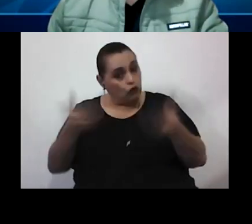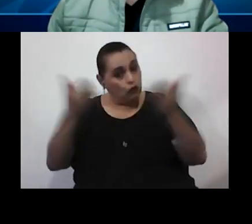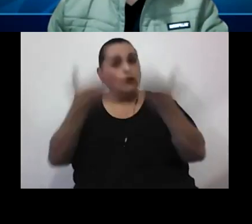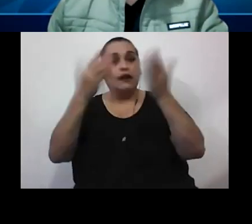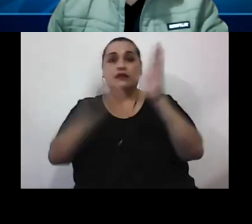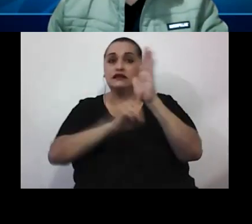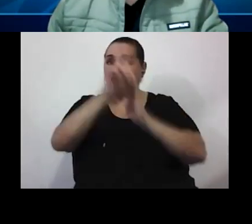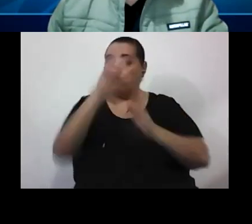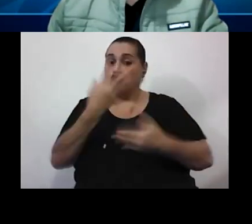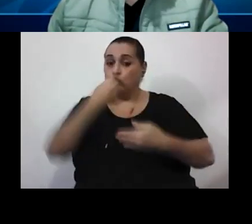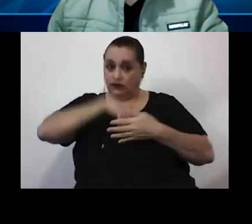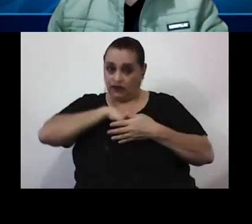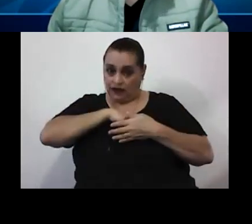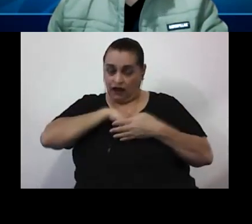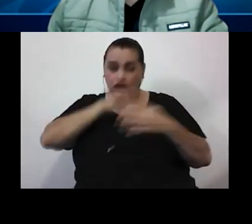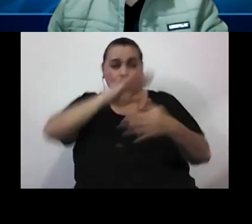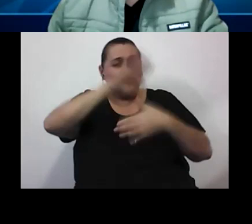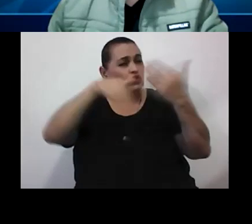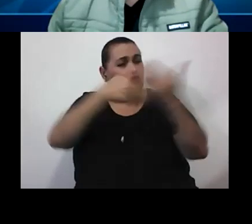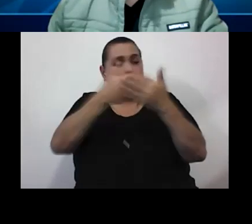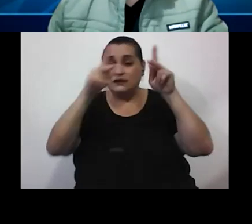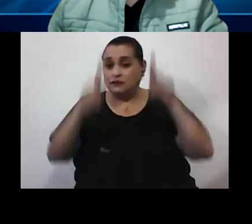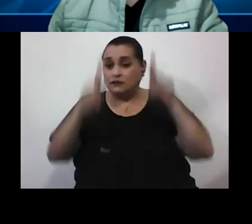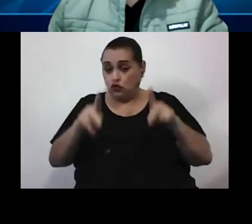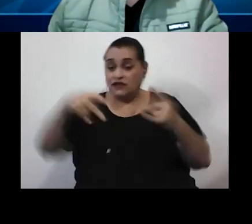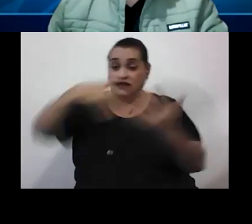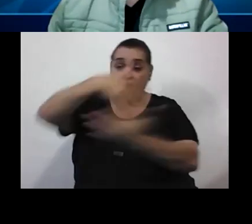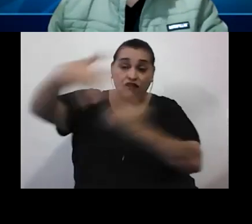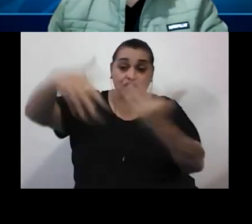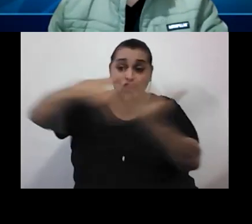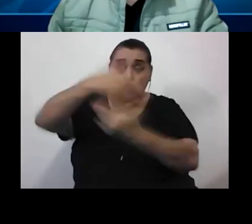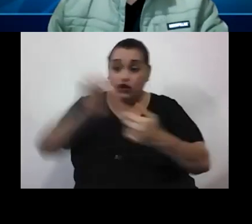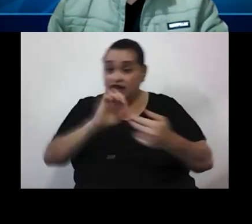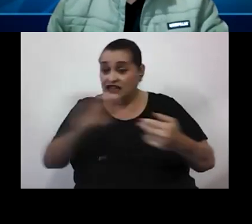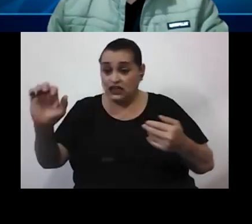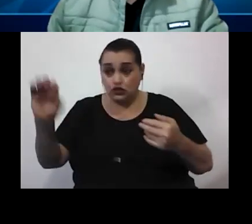integral, todas las personas que estamos alrededor de la niñez y la adolescencia